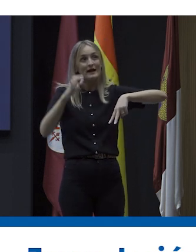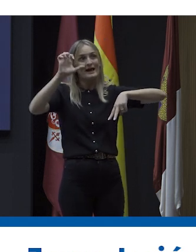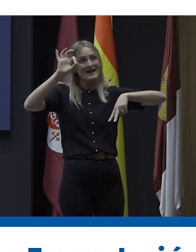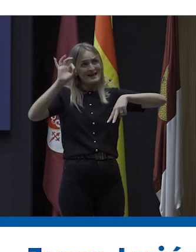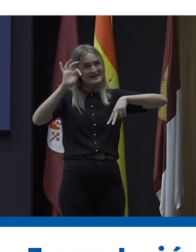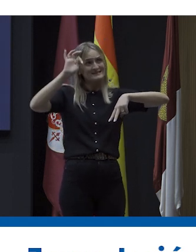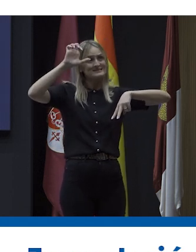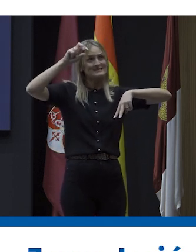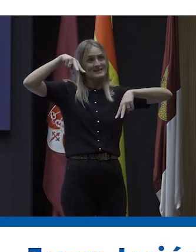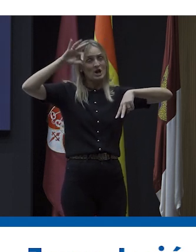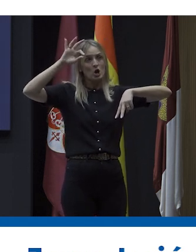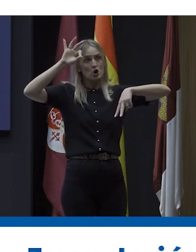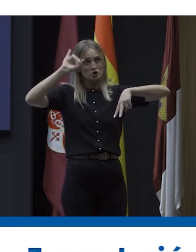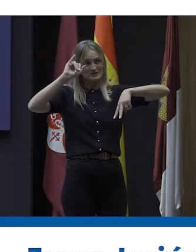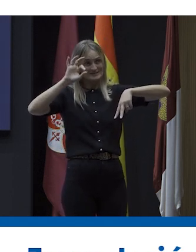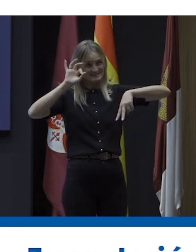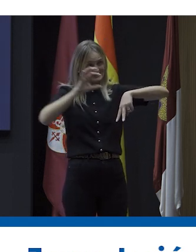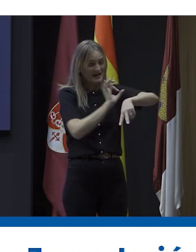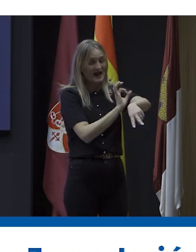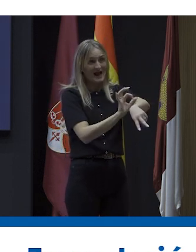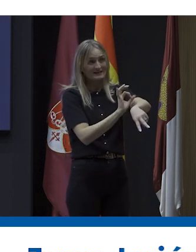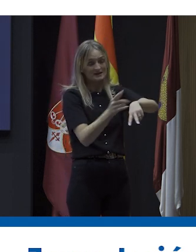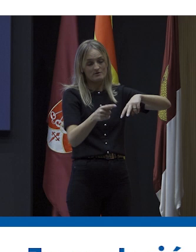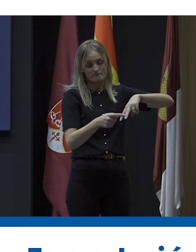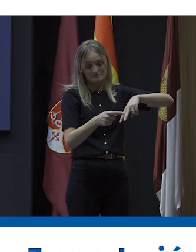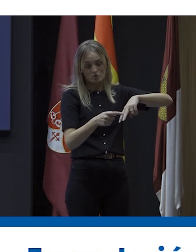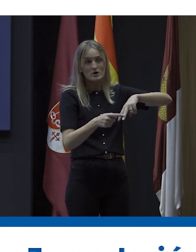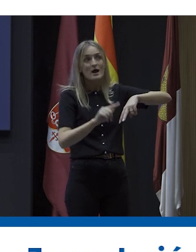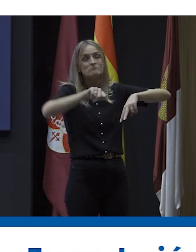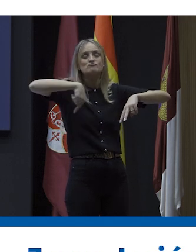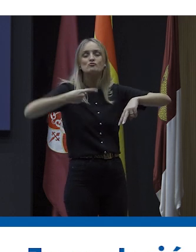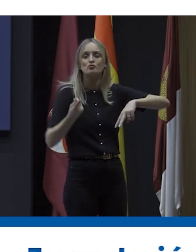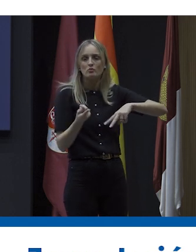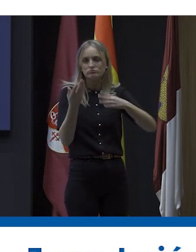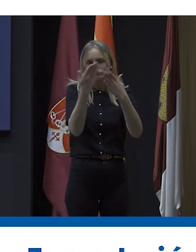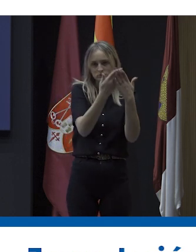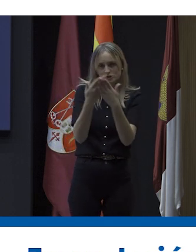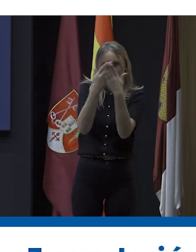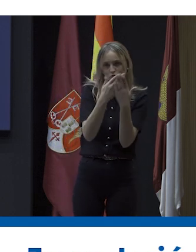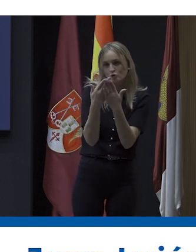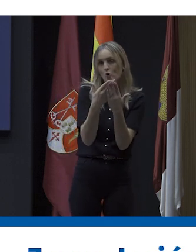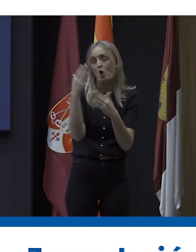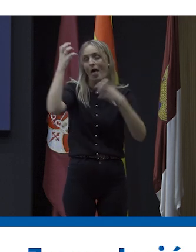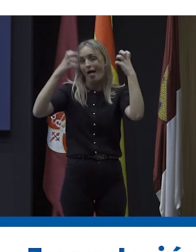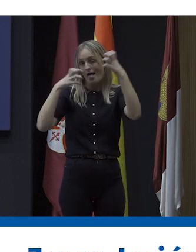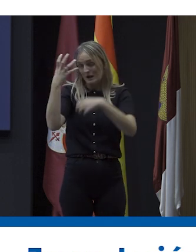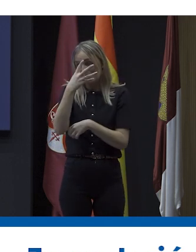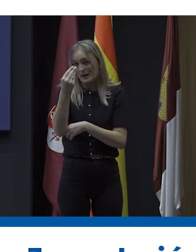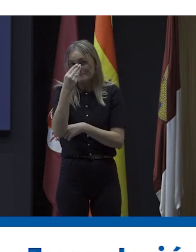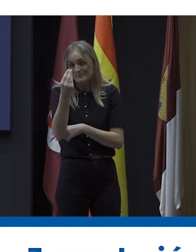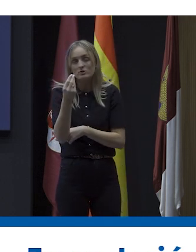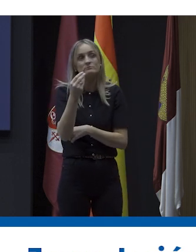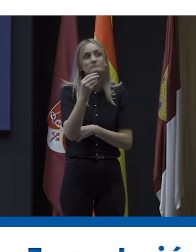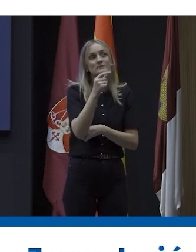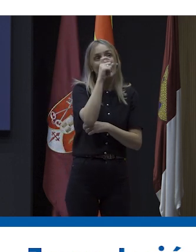estrechez en la arteria femoral, pero después de hacer estudios experimentales con perros, pues en 1937